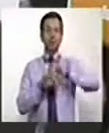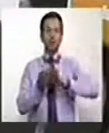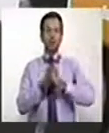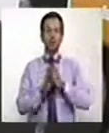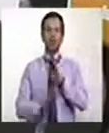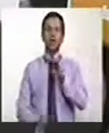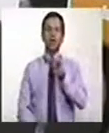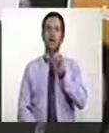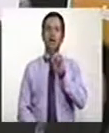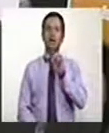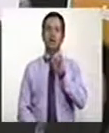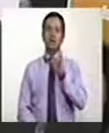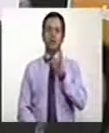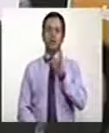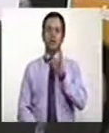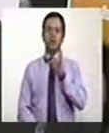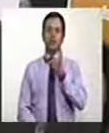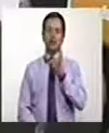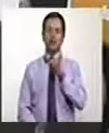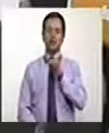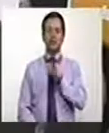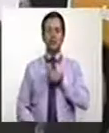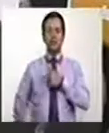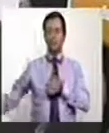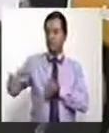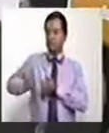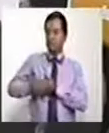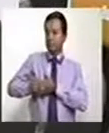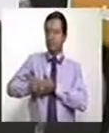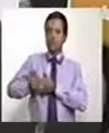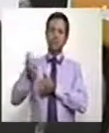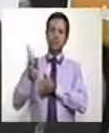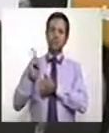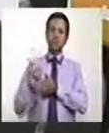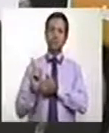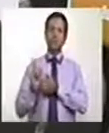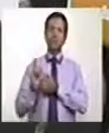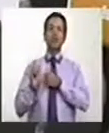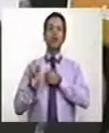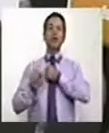y nos ha acompañado desde el año 2000 en esta tarea.